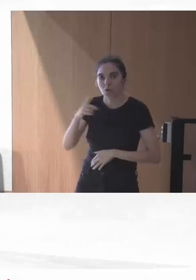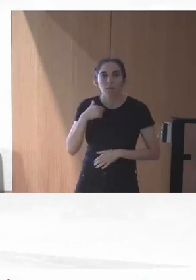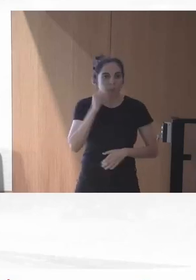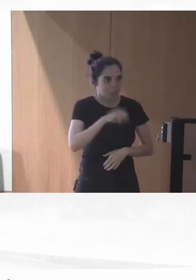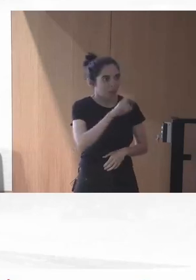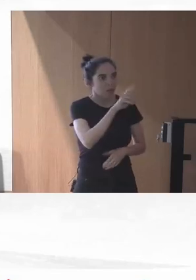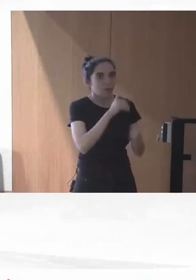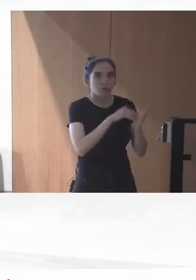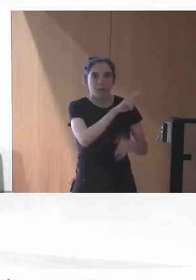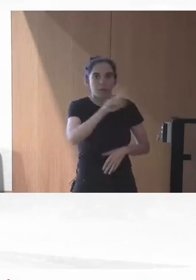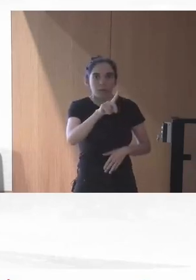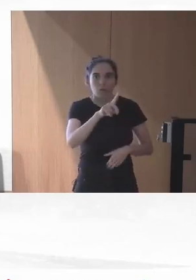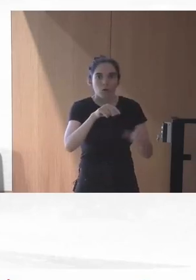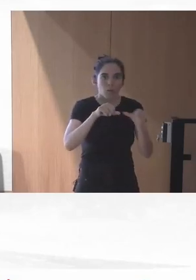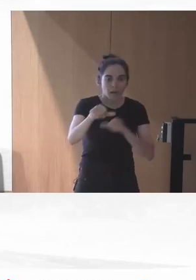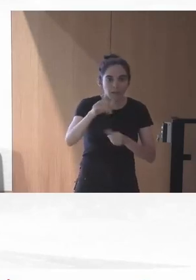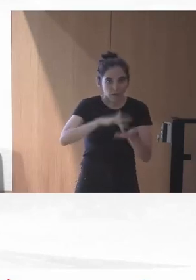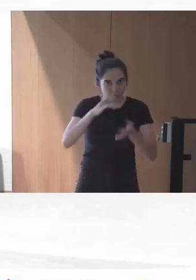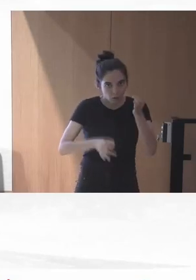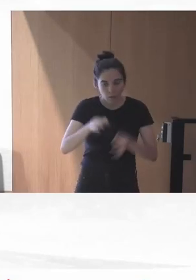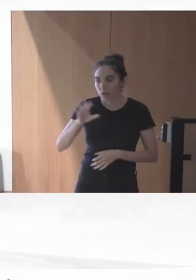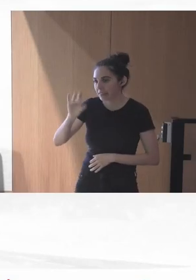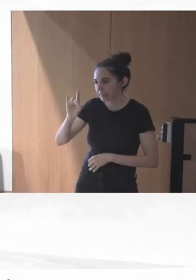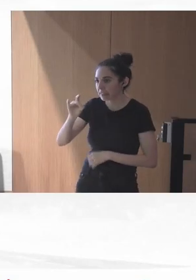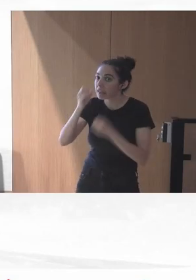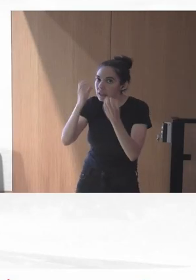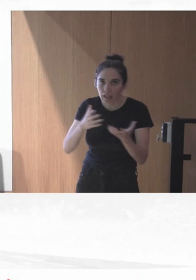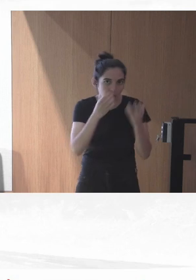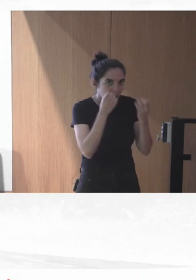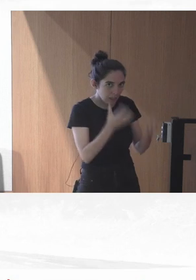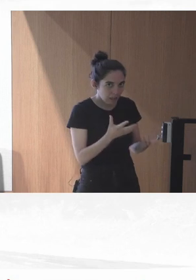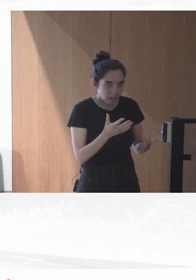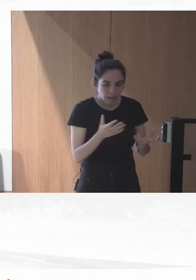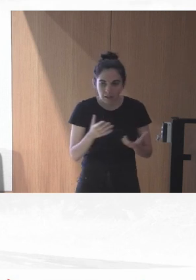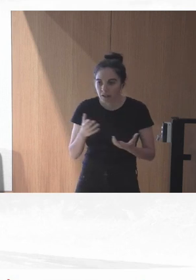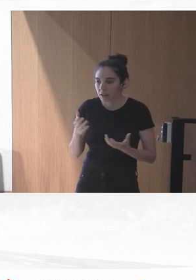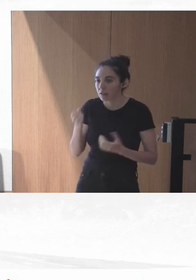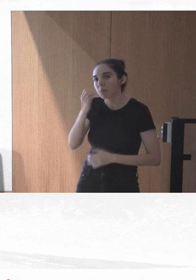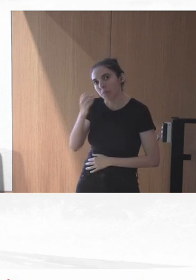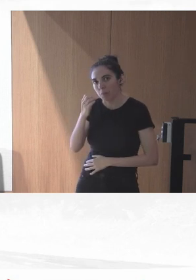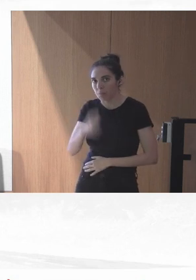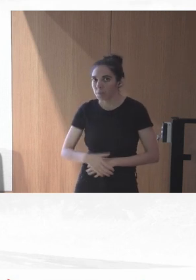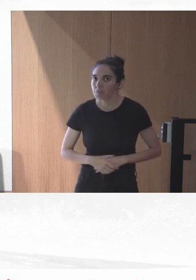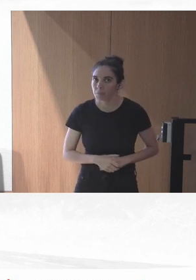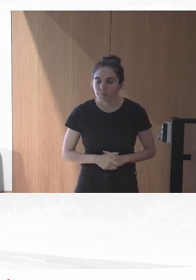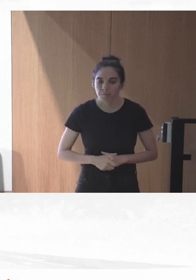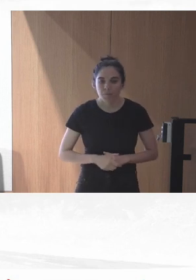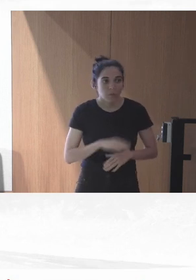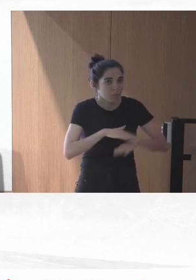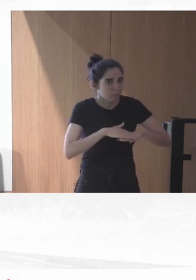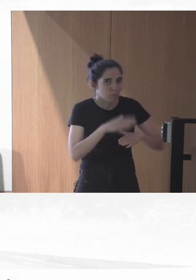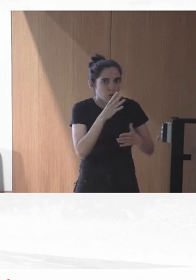2021 has tenido algún otro procedimiento? Sí. ¿Qué tal fue esa experiencia? Buena, buena. ¿Por qué?